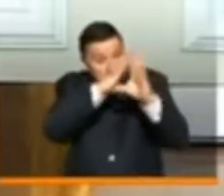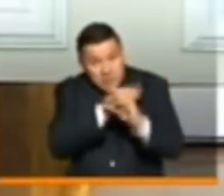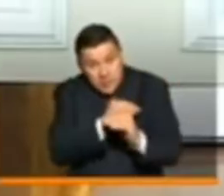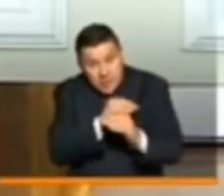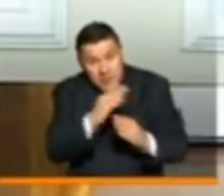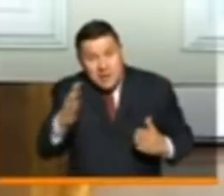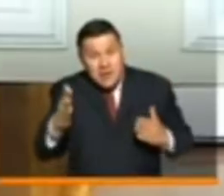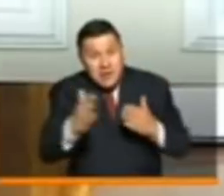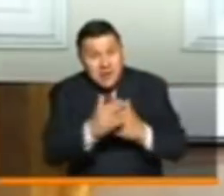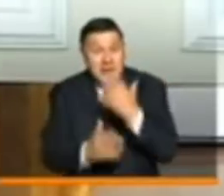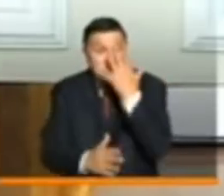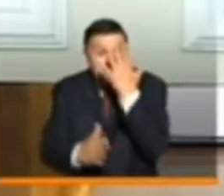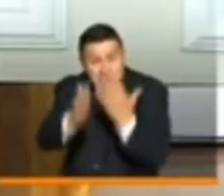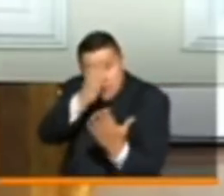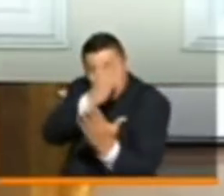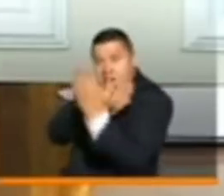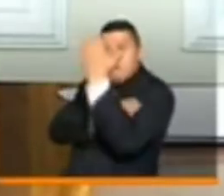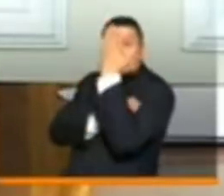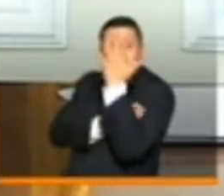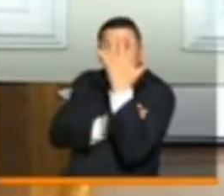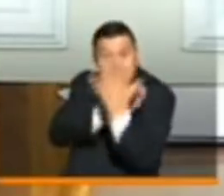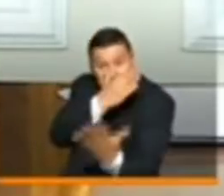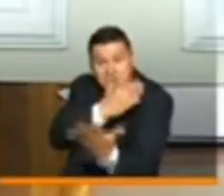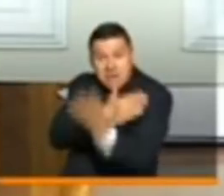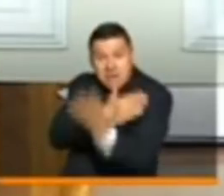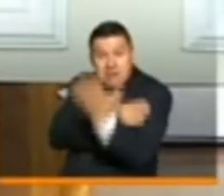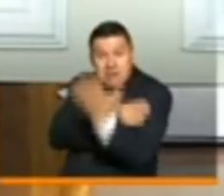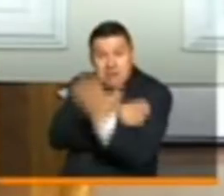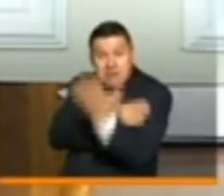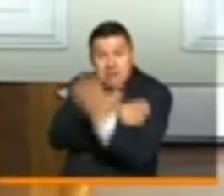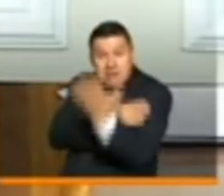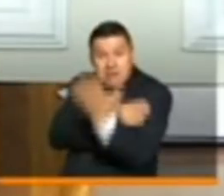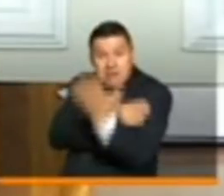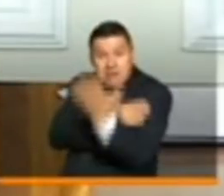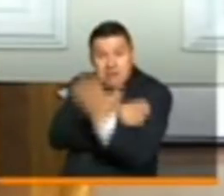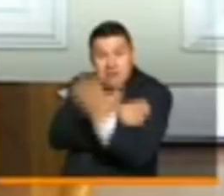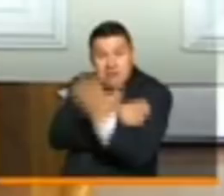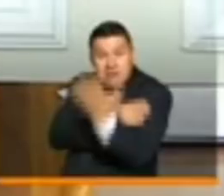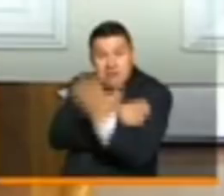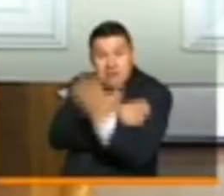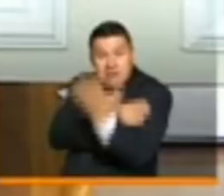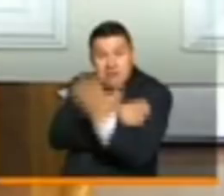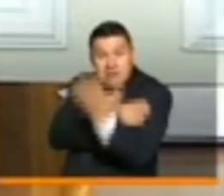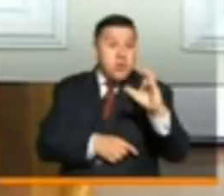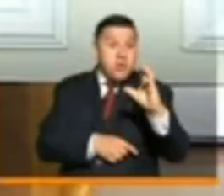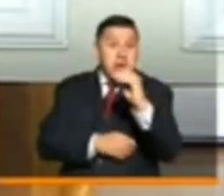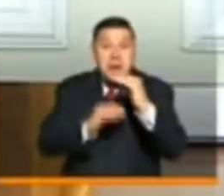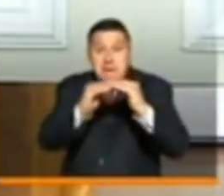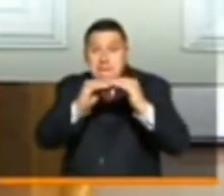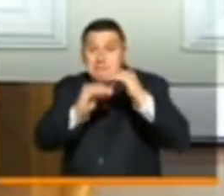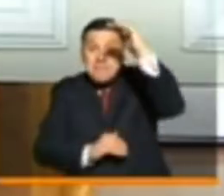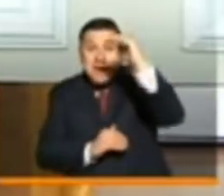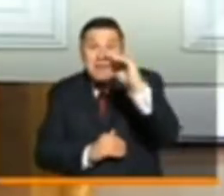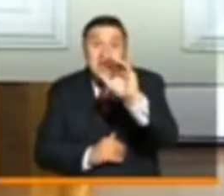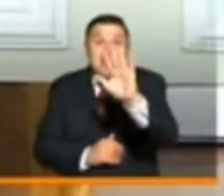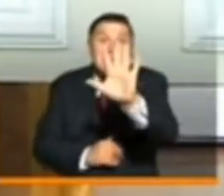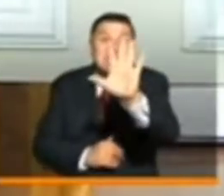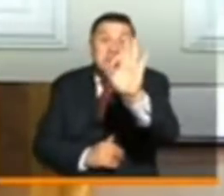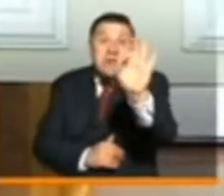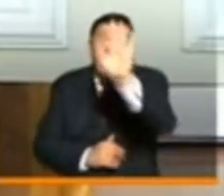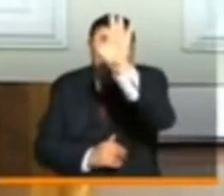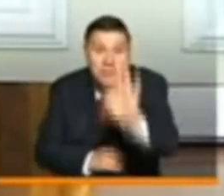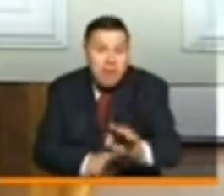a las 5 de la mañana en aquellos municipios donde las ucis estén por encima del